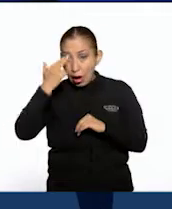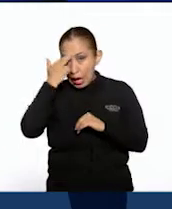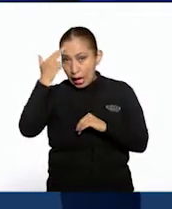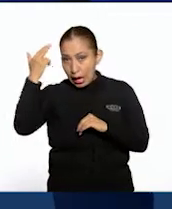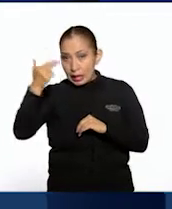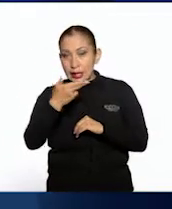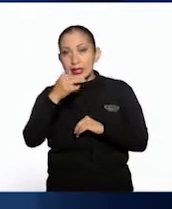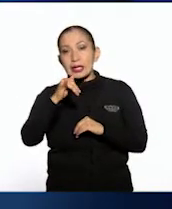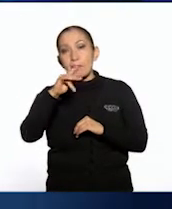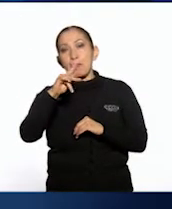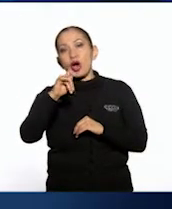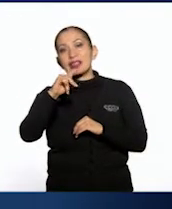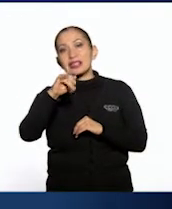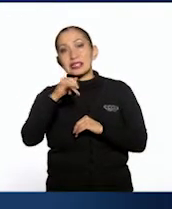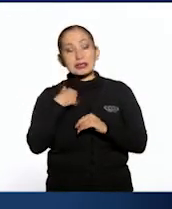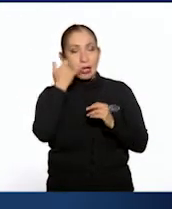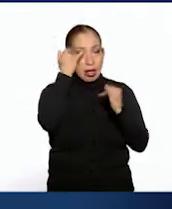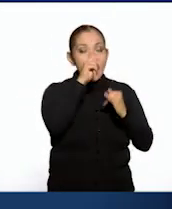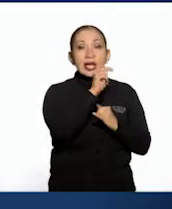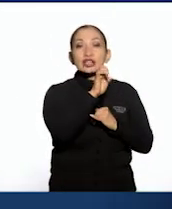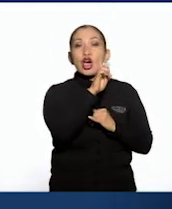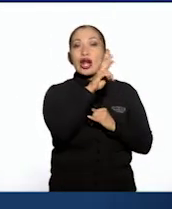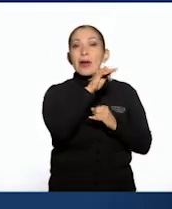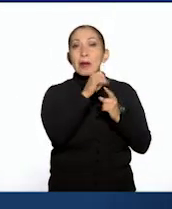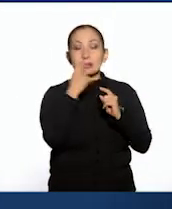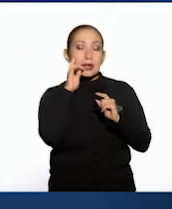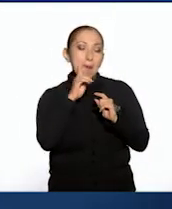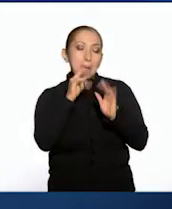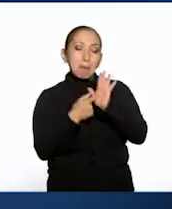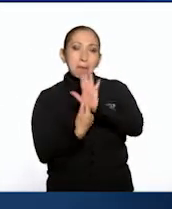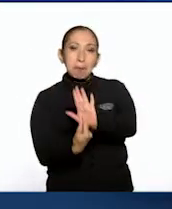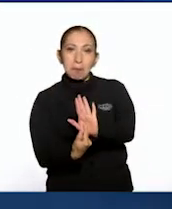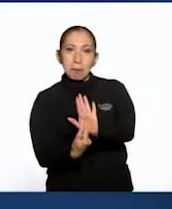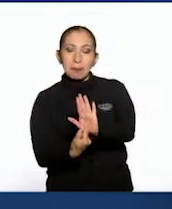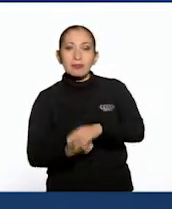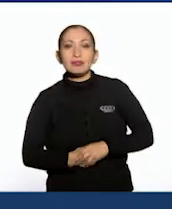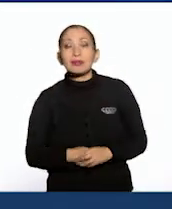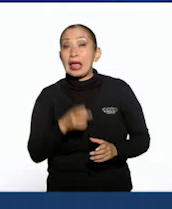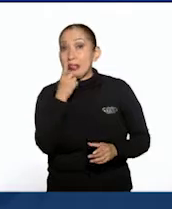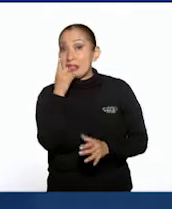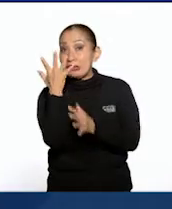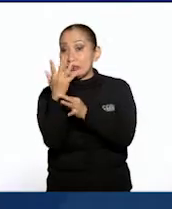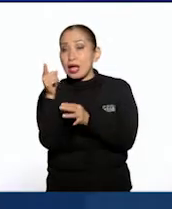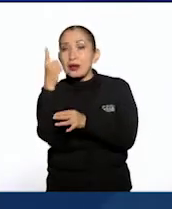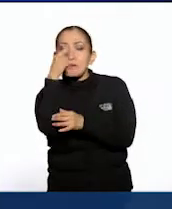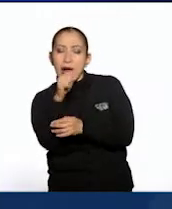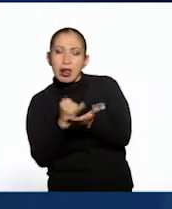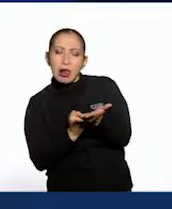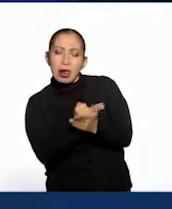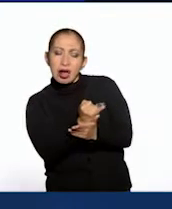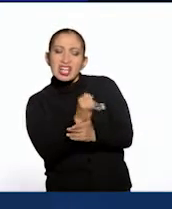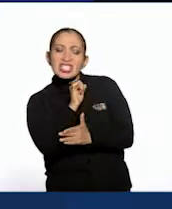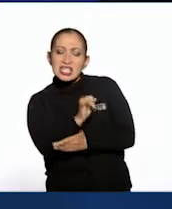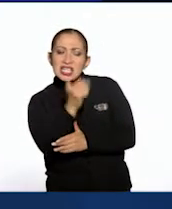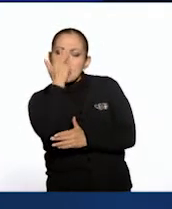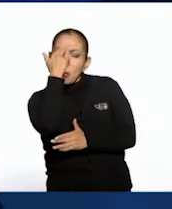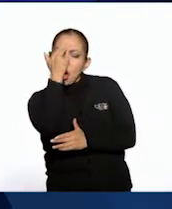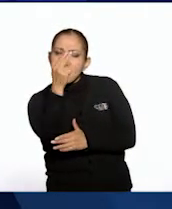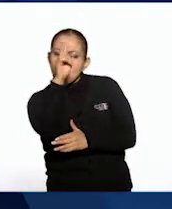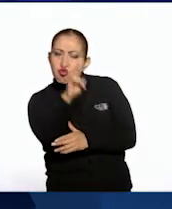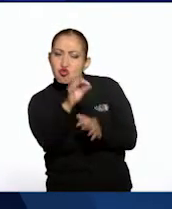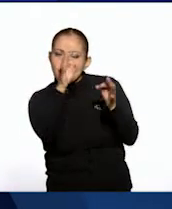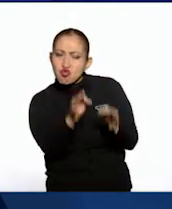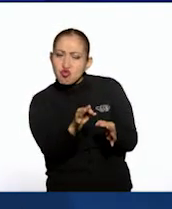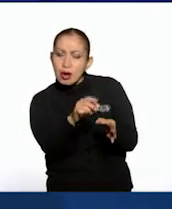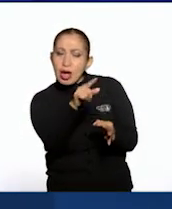hipótesis, cimentaban teoremas y hacían demostraciones. Decían que para decidir si una hipótesis era